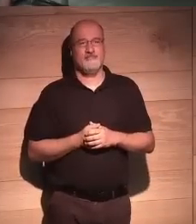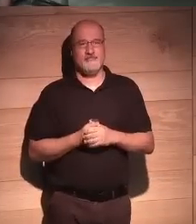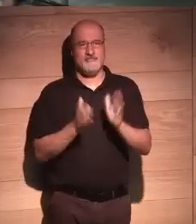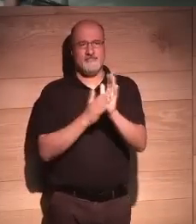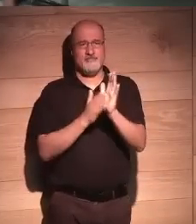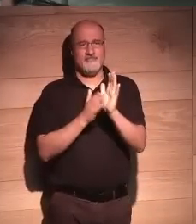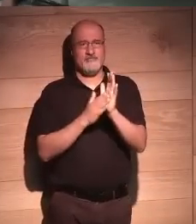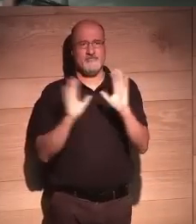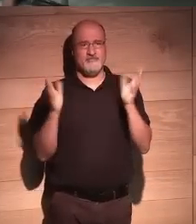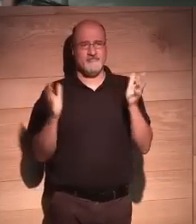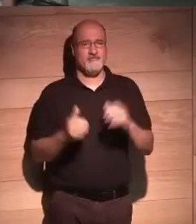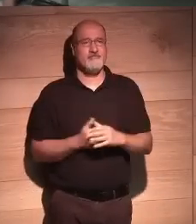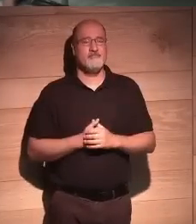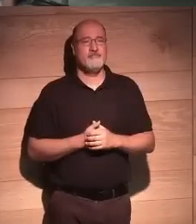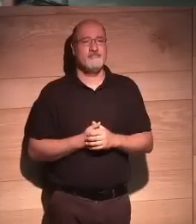Pedro.